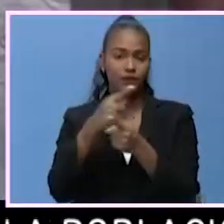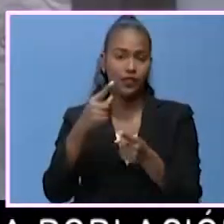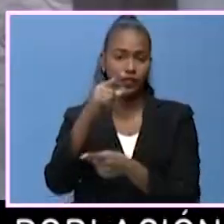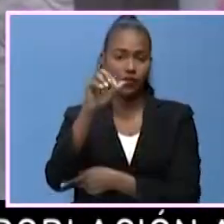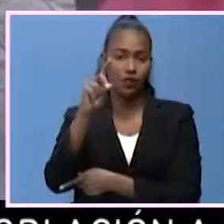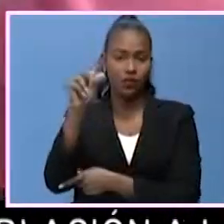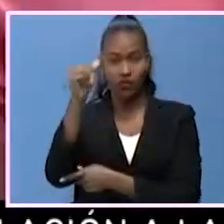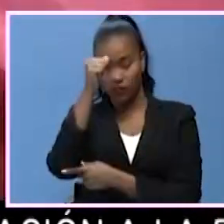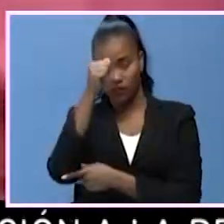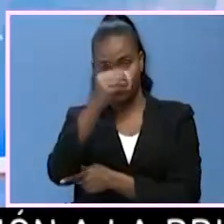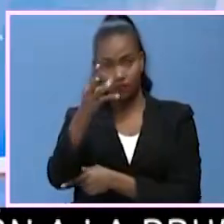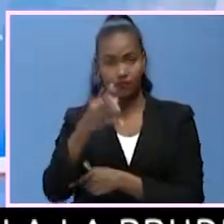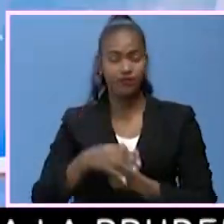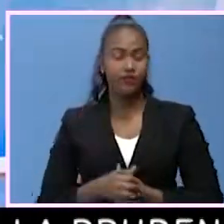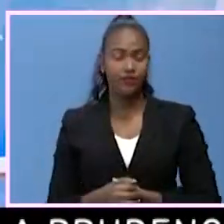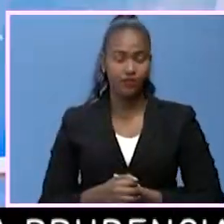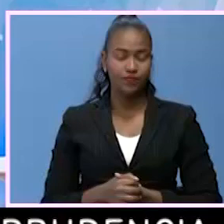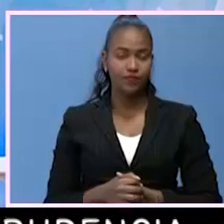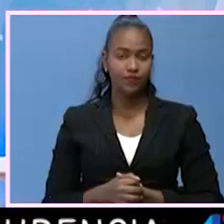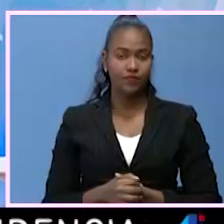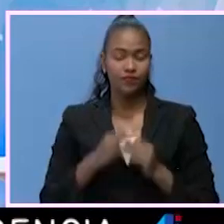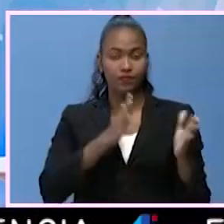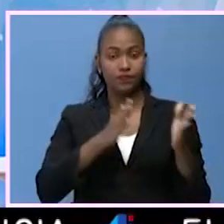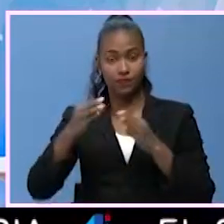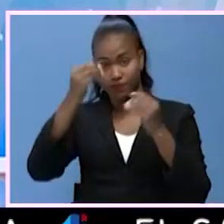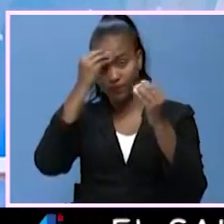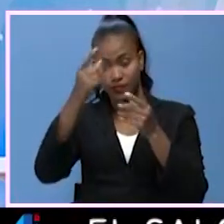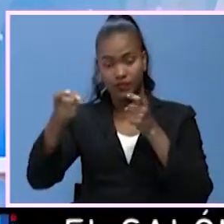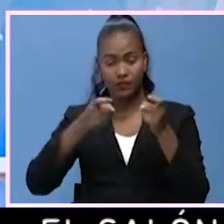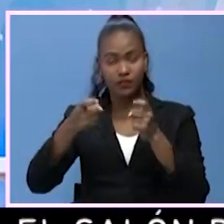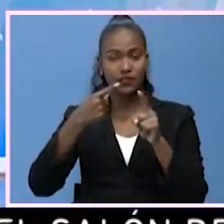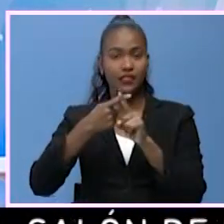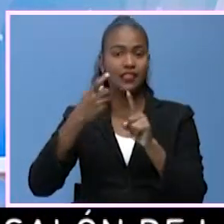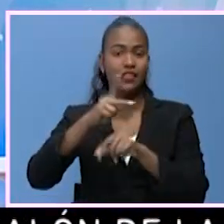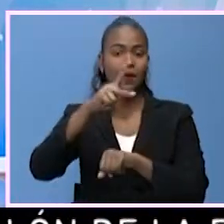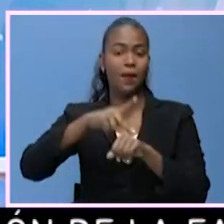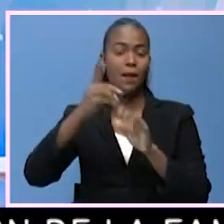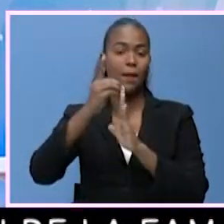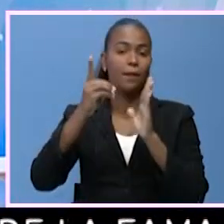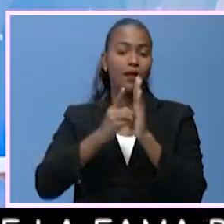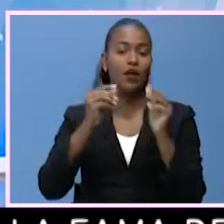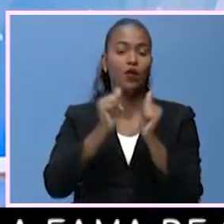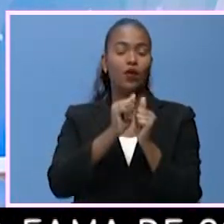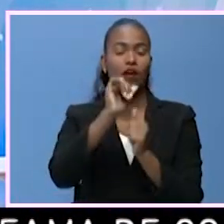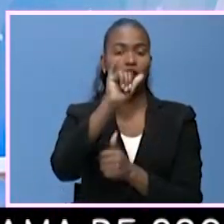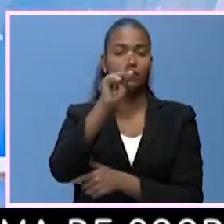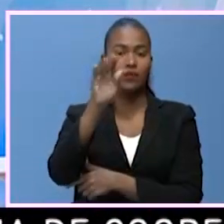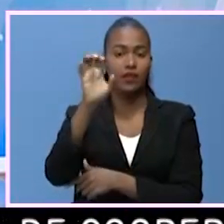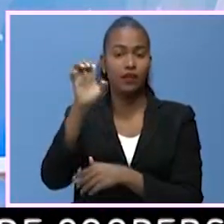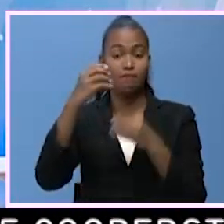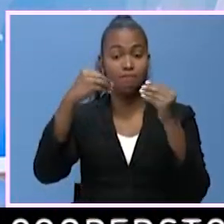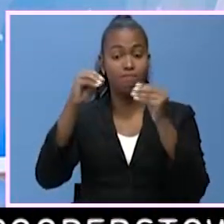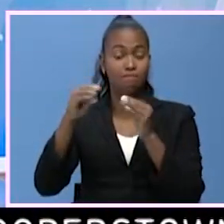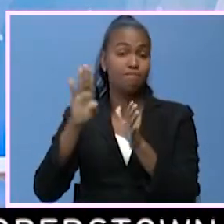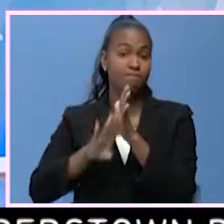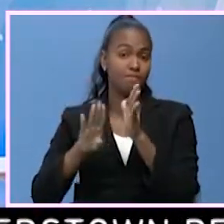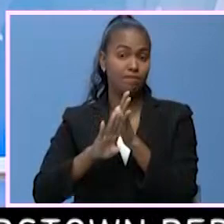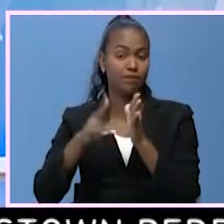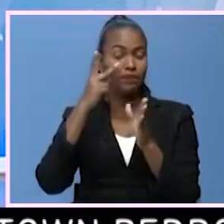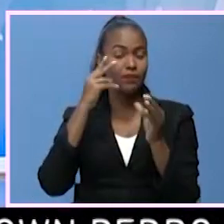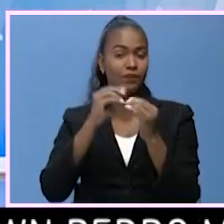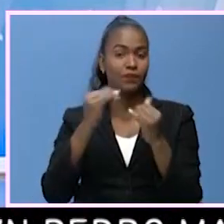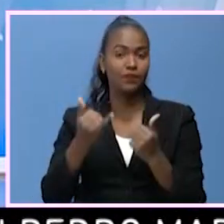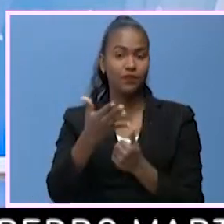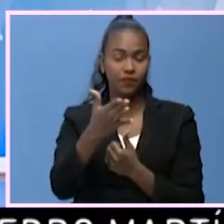Noticias, Gioconda Paulino. En otro orden, la gobernación de Dajabón y el INESFRE venden productos a precios populares. Melvin Toribio